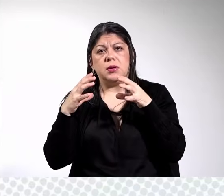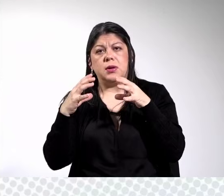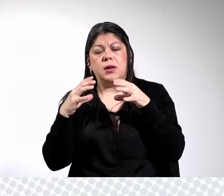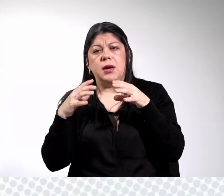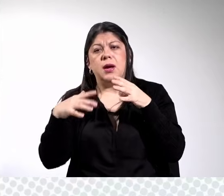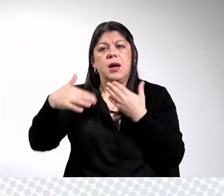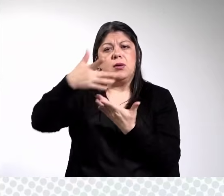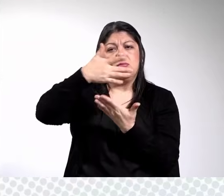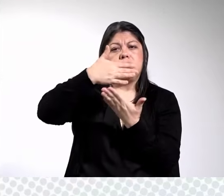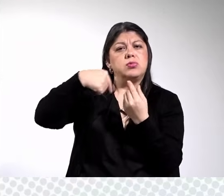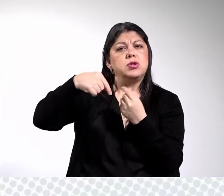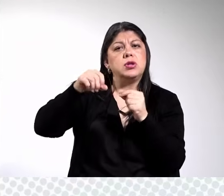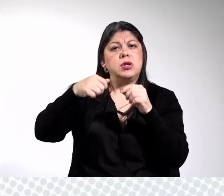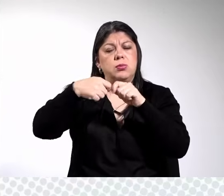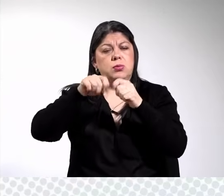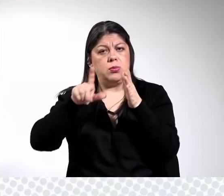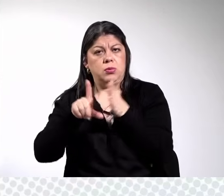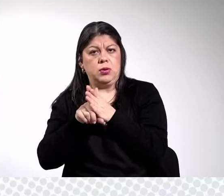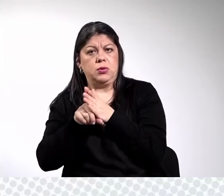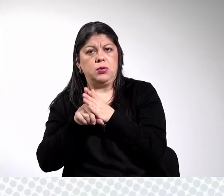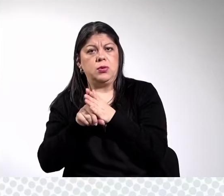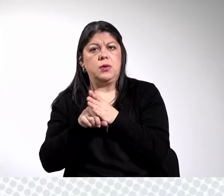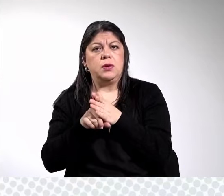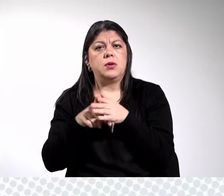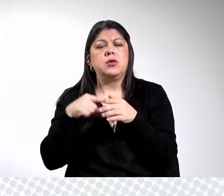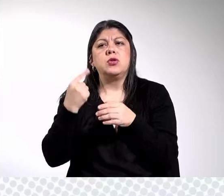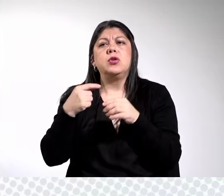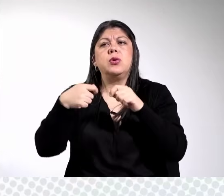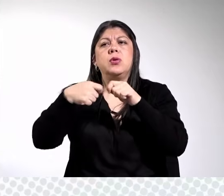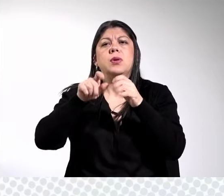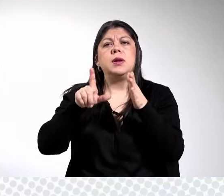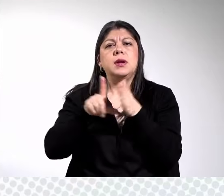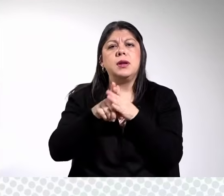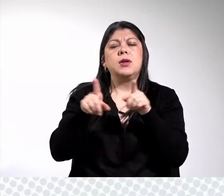alrededor de un delito, digamos, y no solo es el delito,